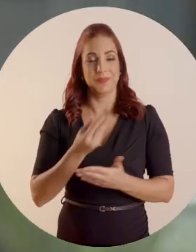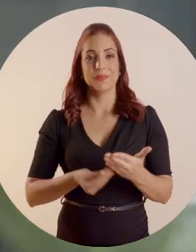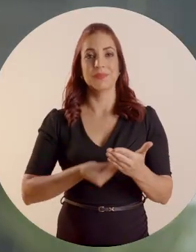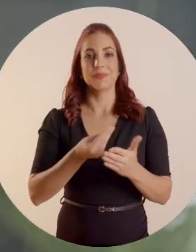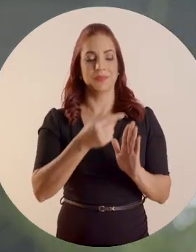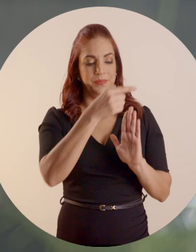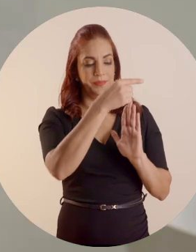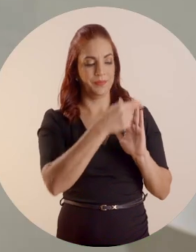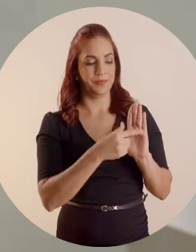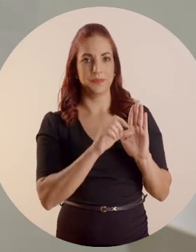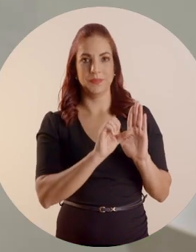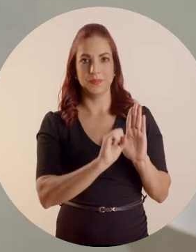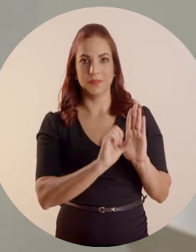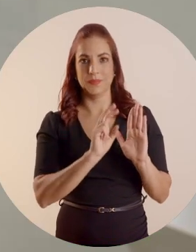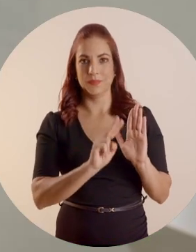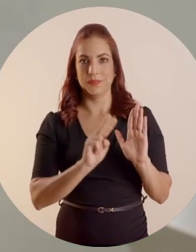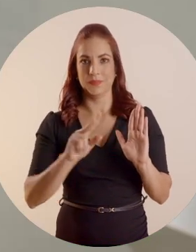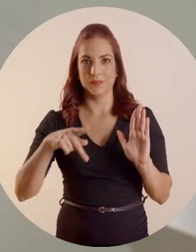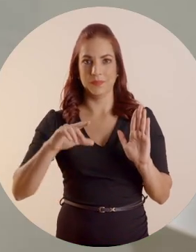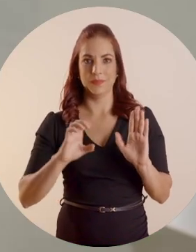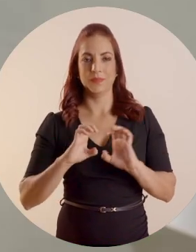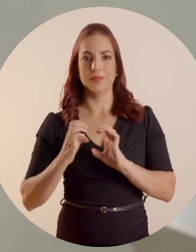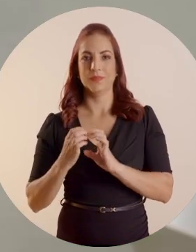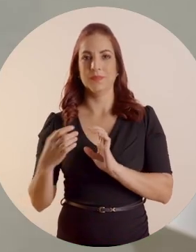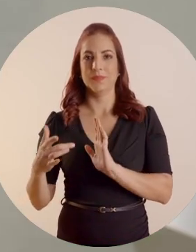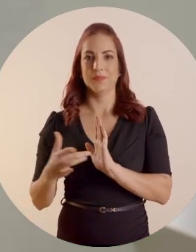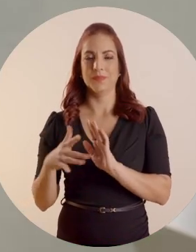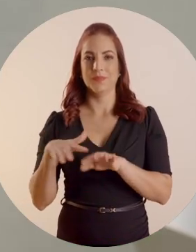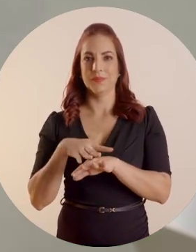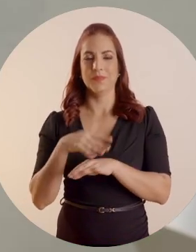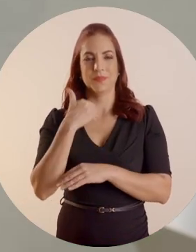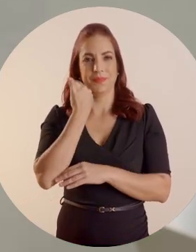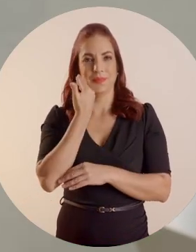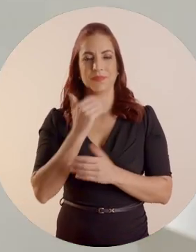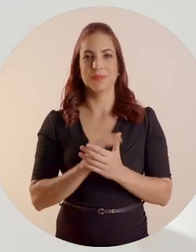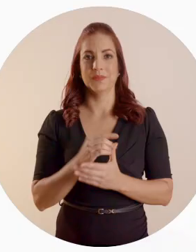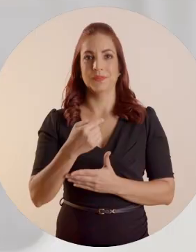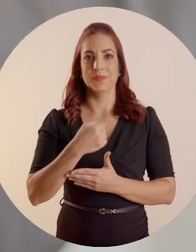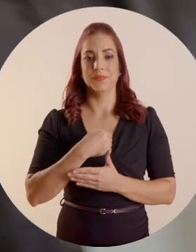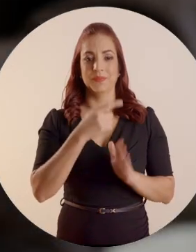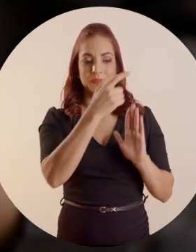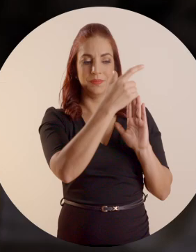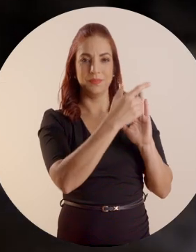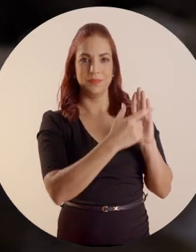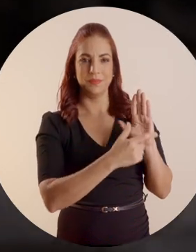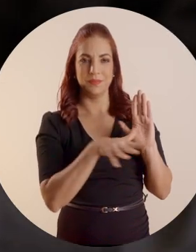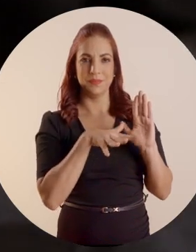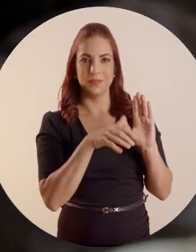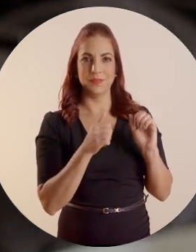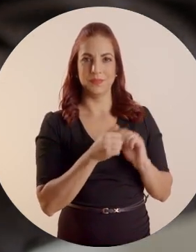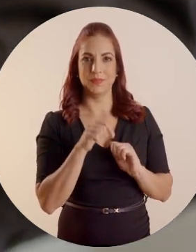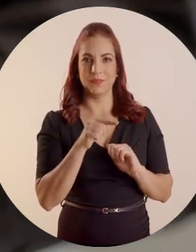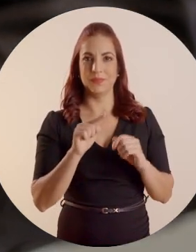caso, compraré la pantalla de mi S22 Plus y el kit de herramientas. Es fácil. Ya obtuve mi kit